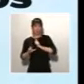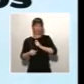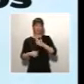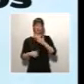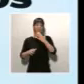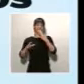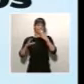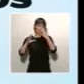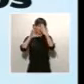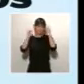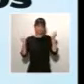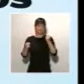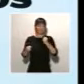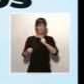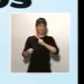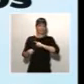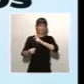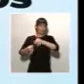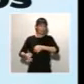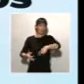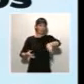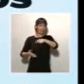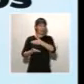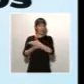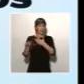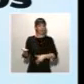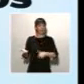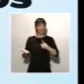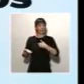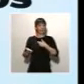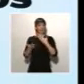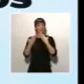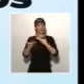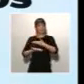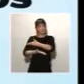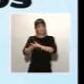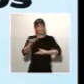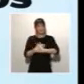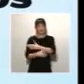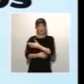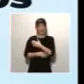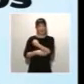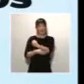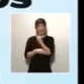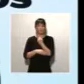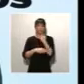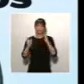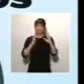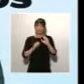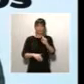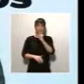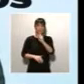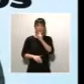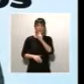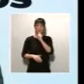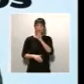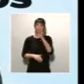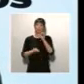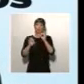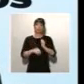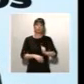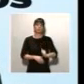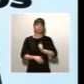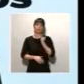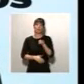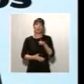en general, que nos han alentado en los difíciles momentos que estamos pasando por la nueva desgracia que hemos tenido en el Cuerpo de la Guardia